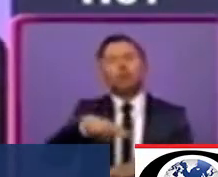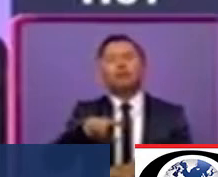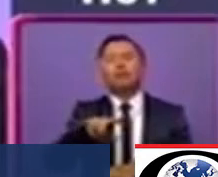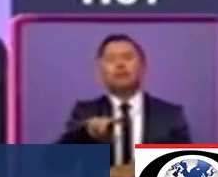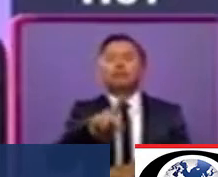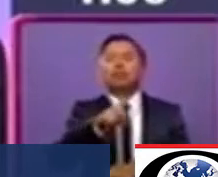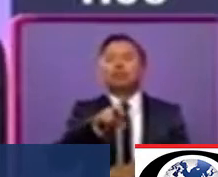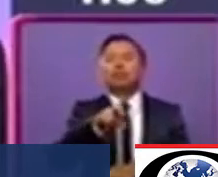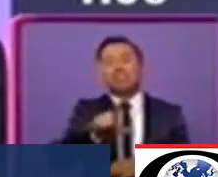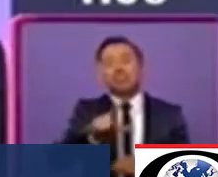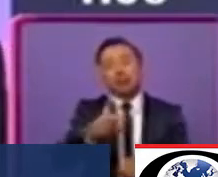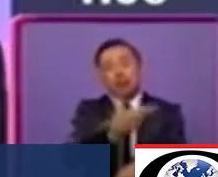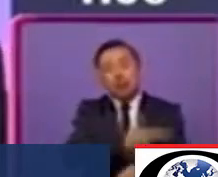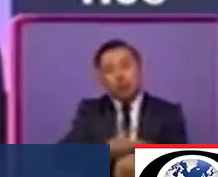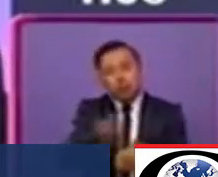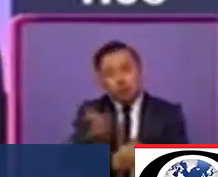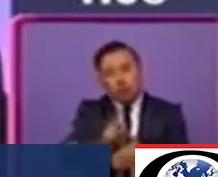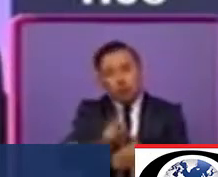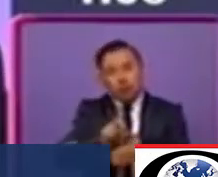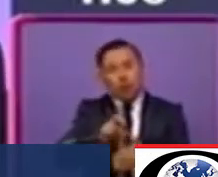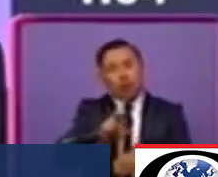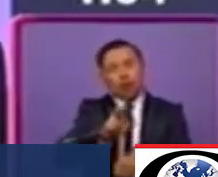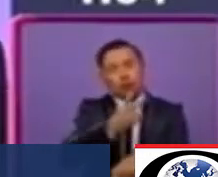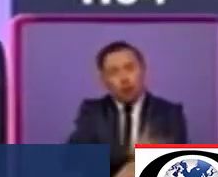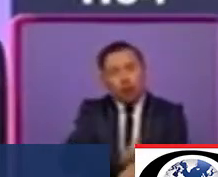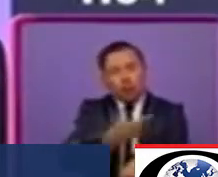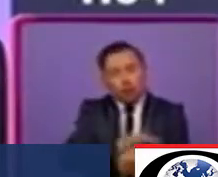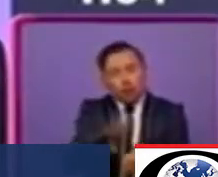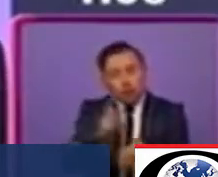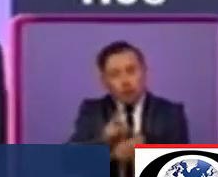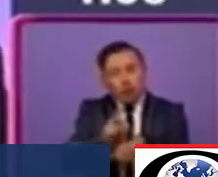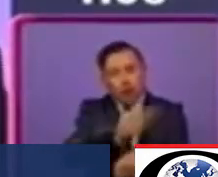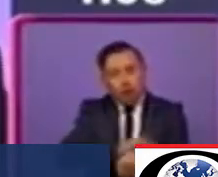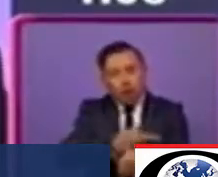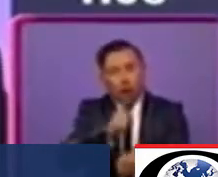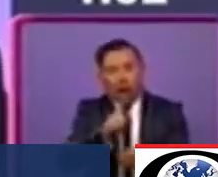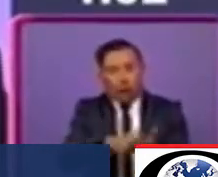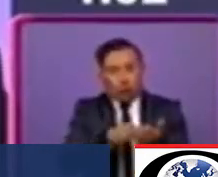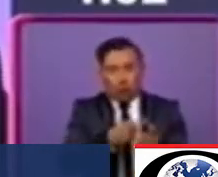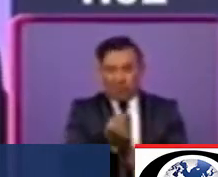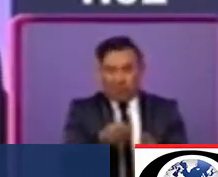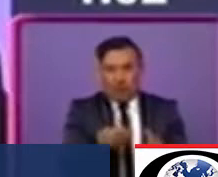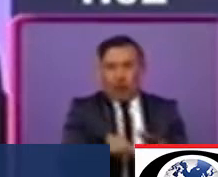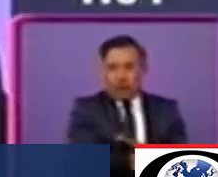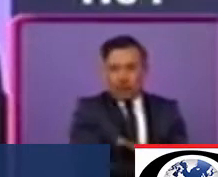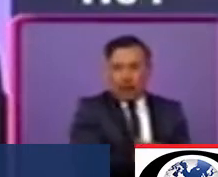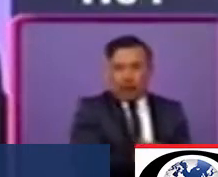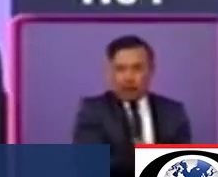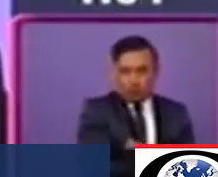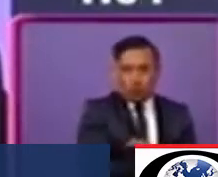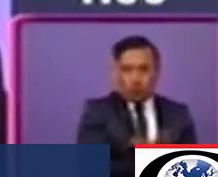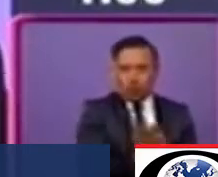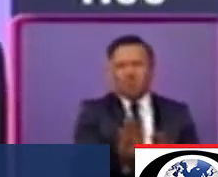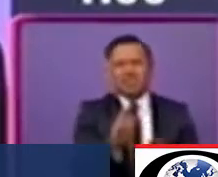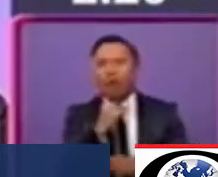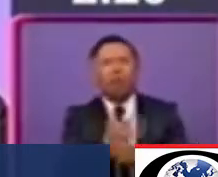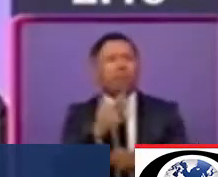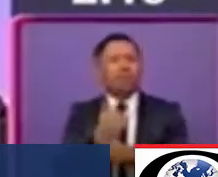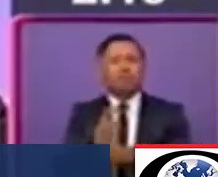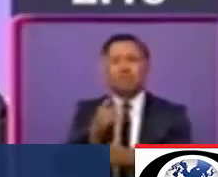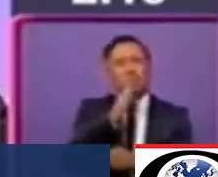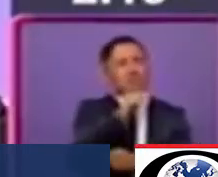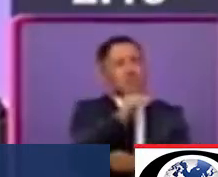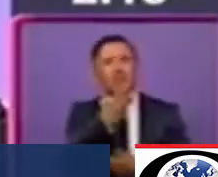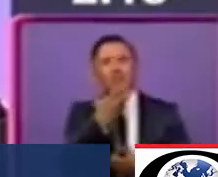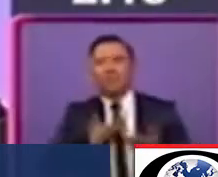y Sociales, mismos que en el 2014 obtuvieron el registro del Partido Humanista. Pues así las cosas con Josefina Vázquez Mota, que se están